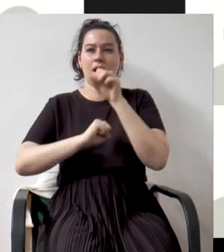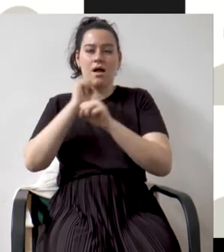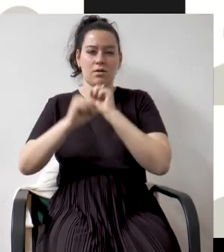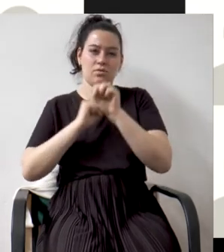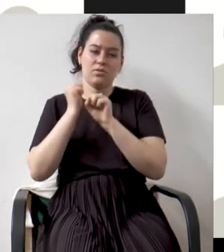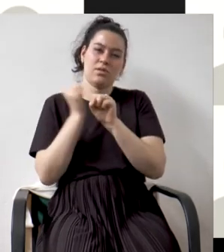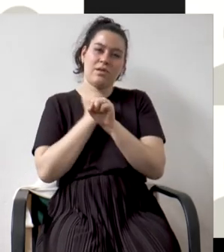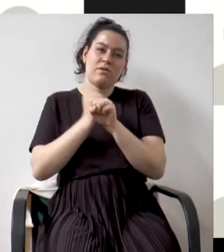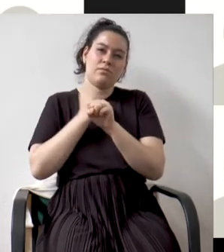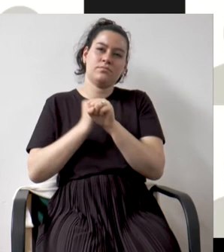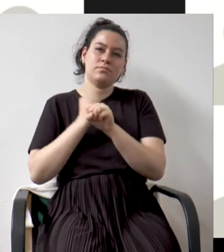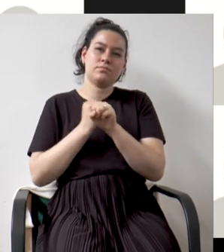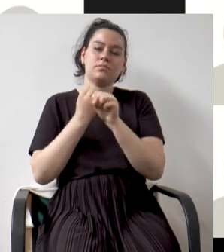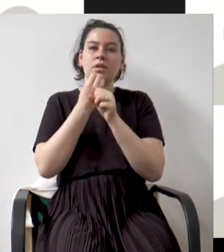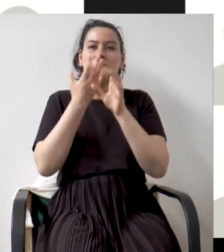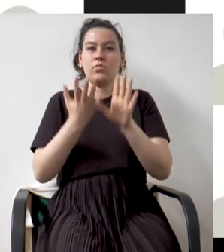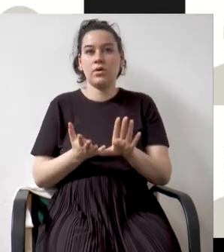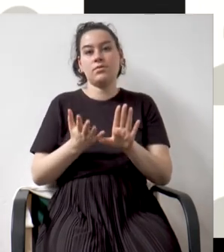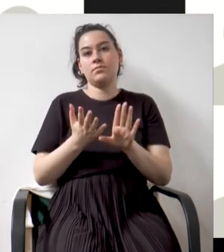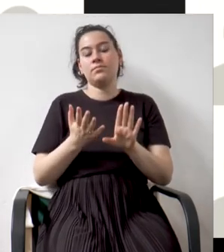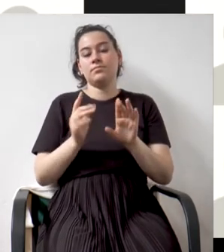y entiendo que esa es parte